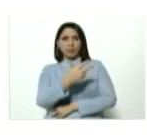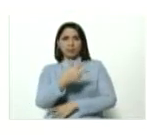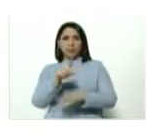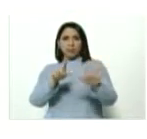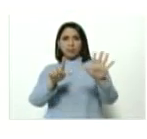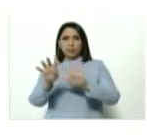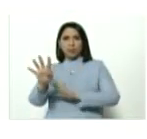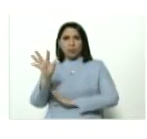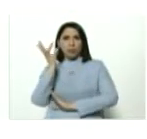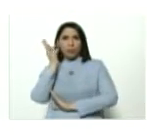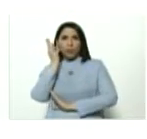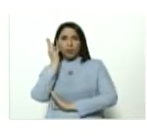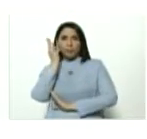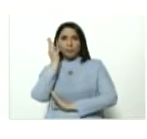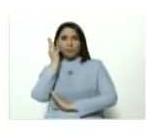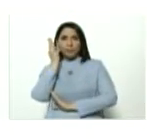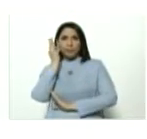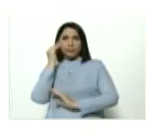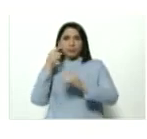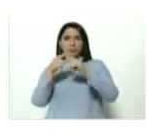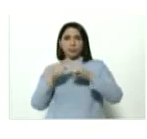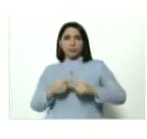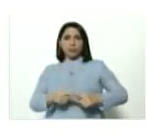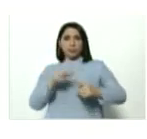1.364 del sexo femenino, un total de